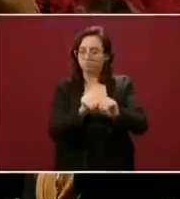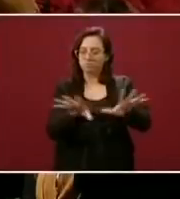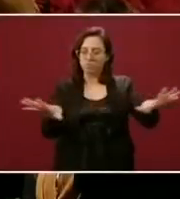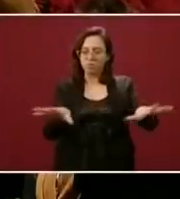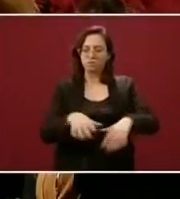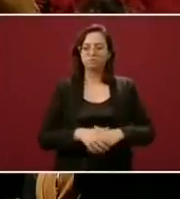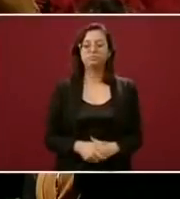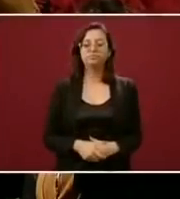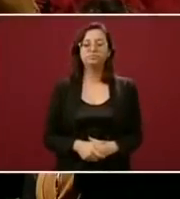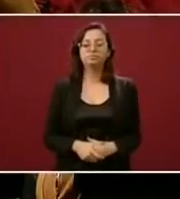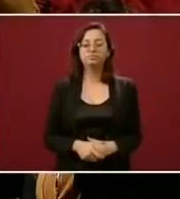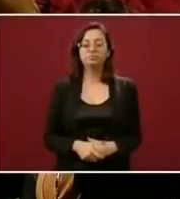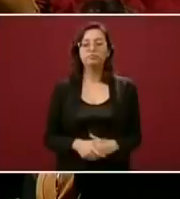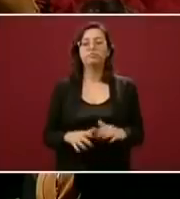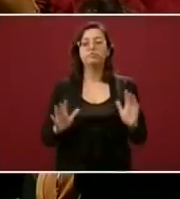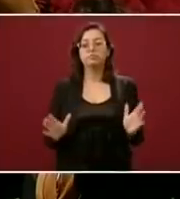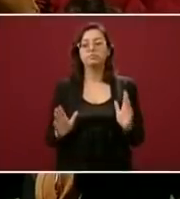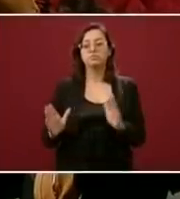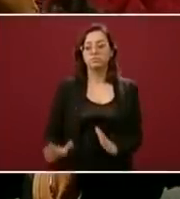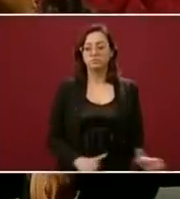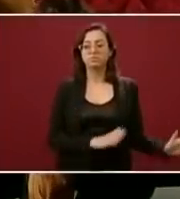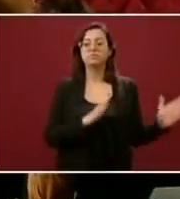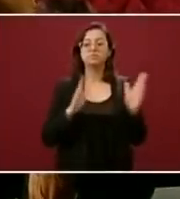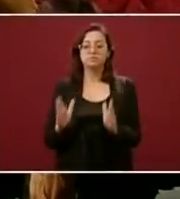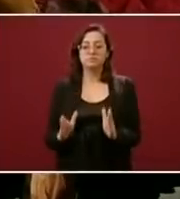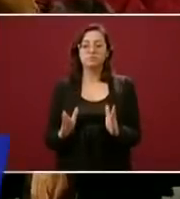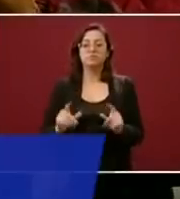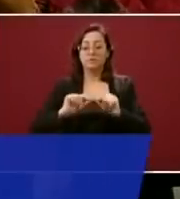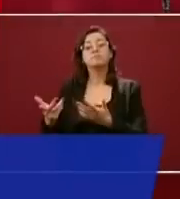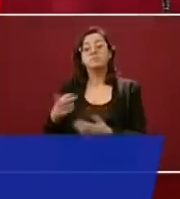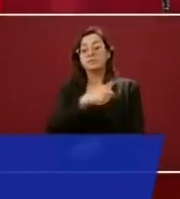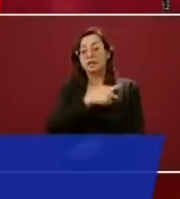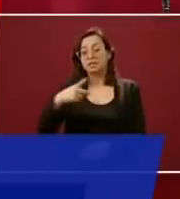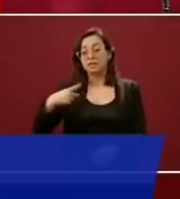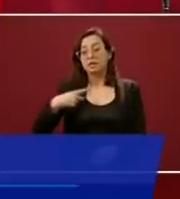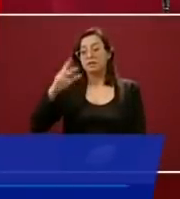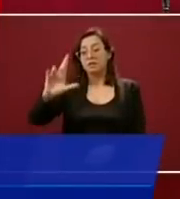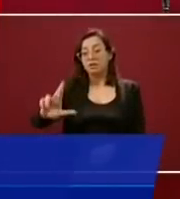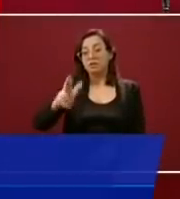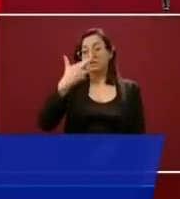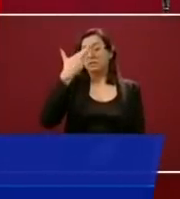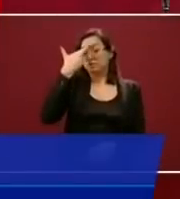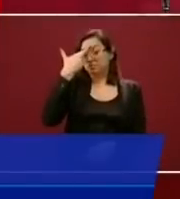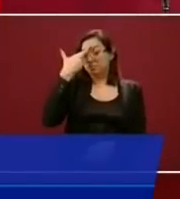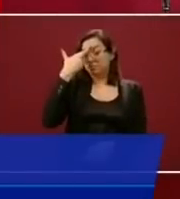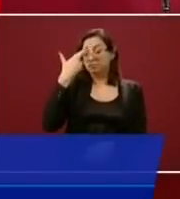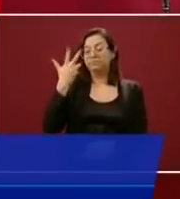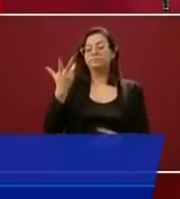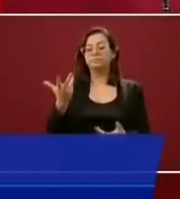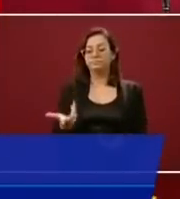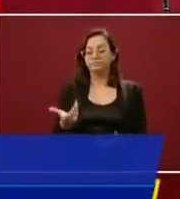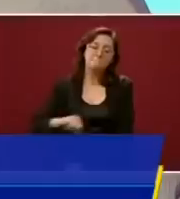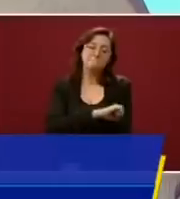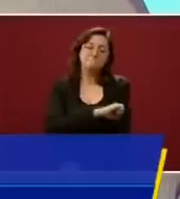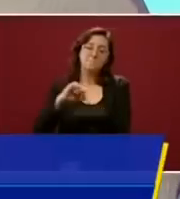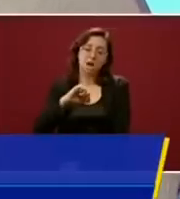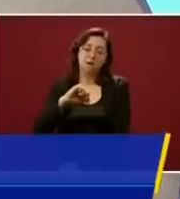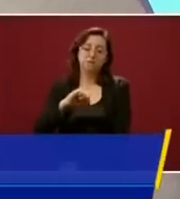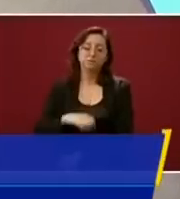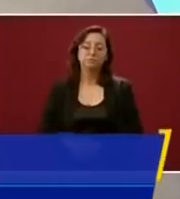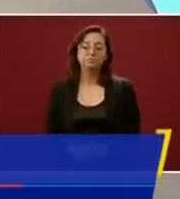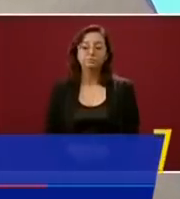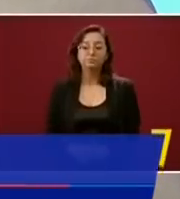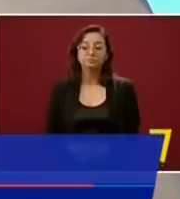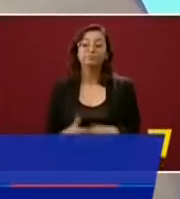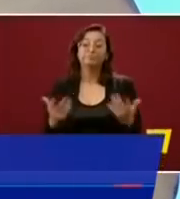La Secretaría de Salud Federal dio a conocer que una persona catalogada como caso sospechoso de coronavirus murió, por lo que esperará el resultado de los